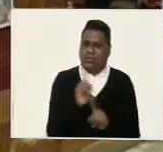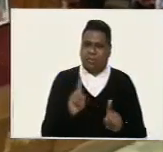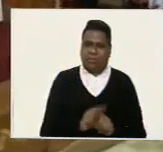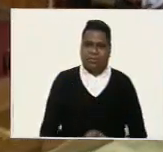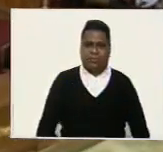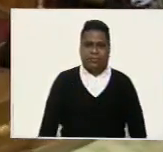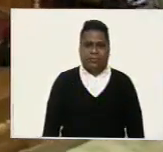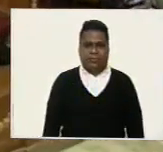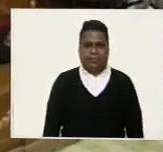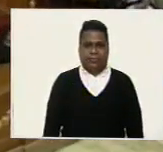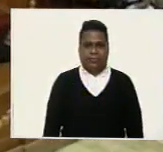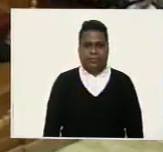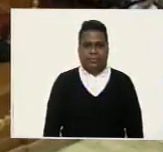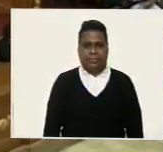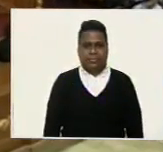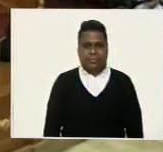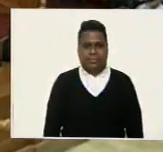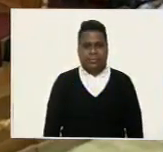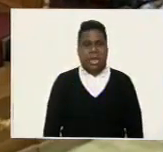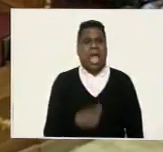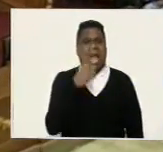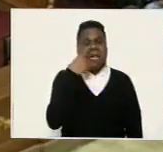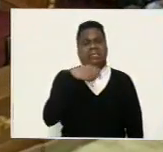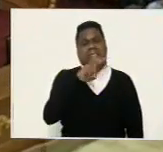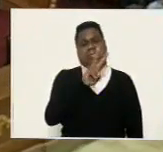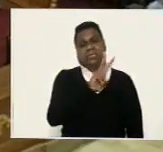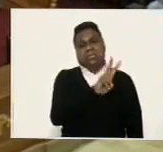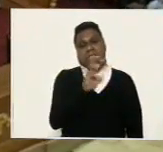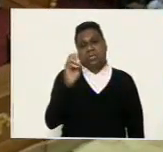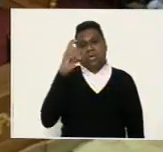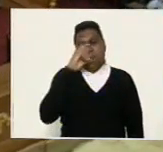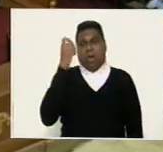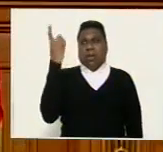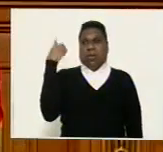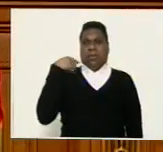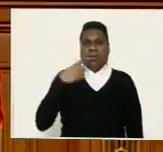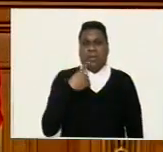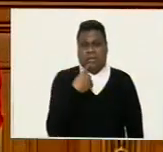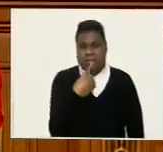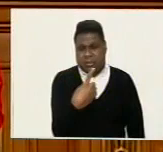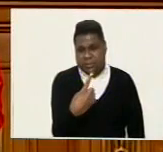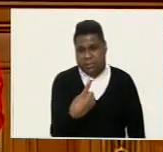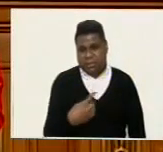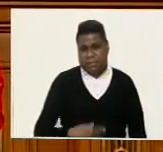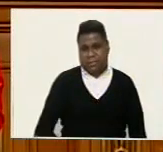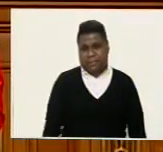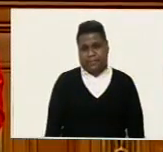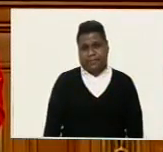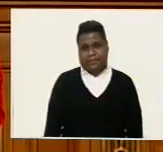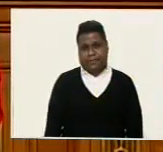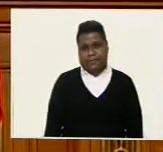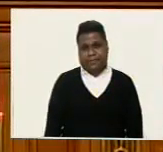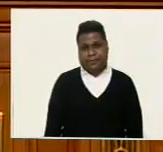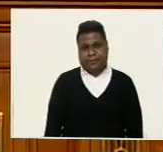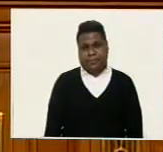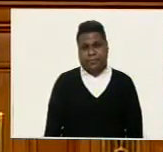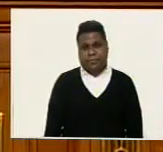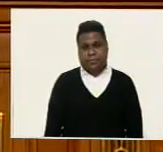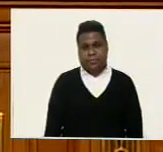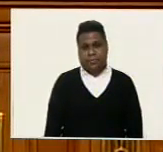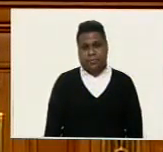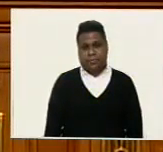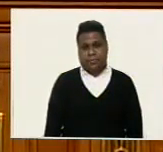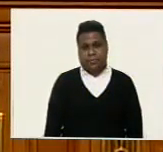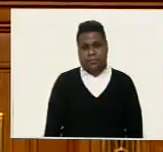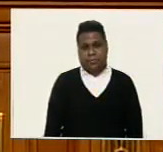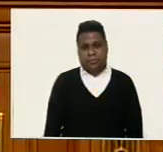Fíjense, hace 200 años decía uno de esos españoles que